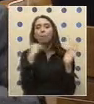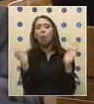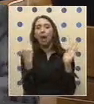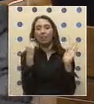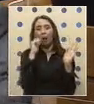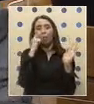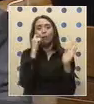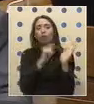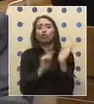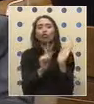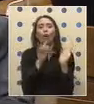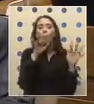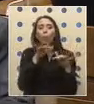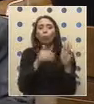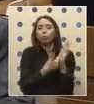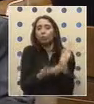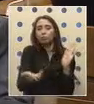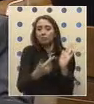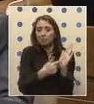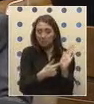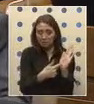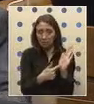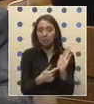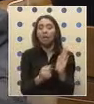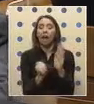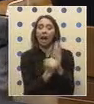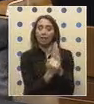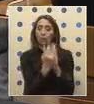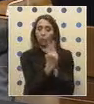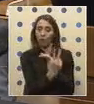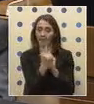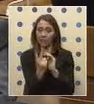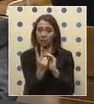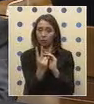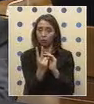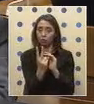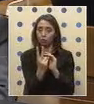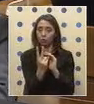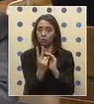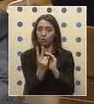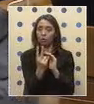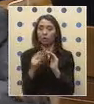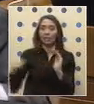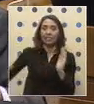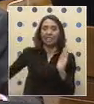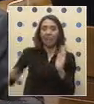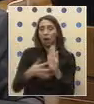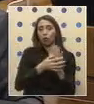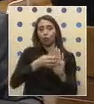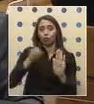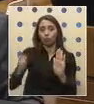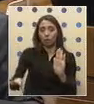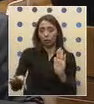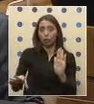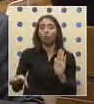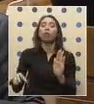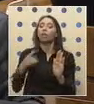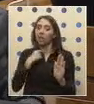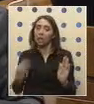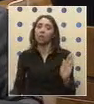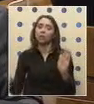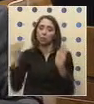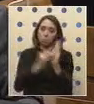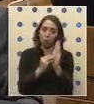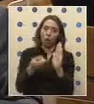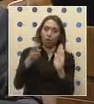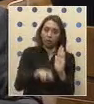insistimos en el artículo 22 que ha suprimido hoy día el Senado, en reponerlo, pues. Lo vamos